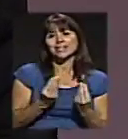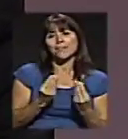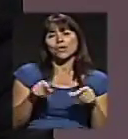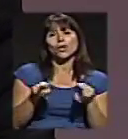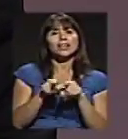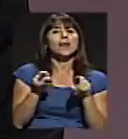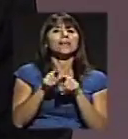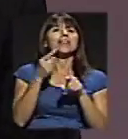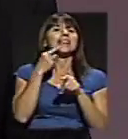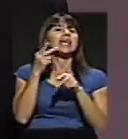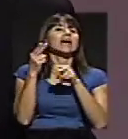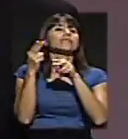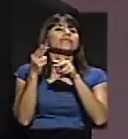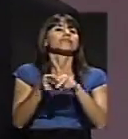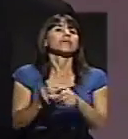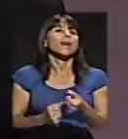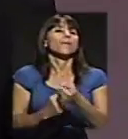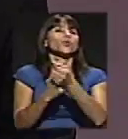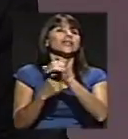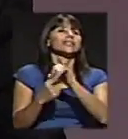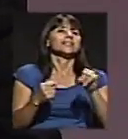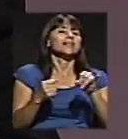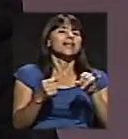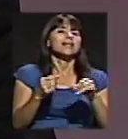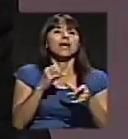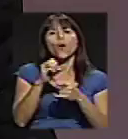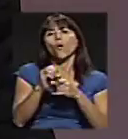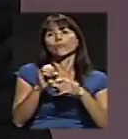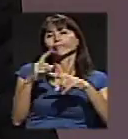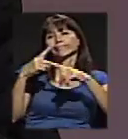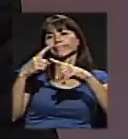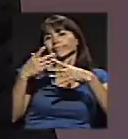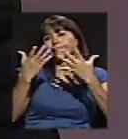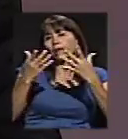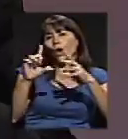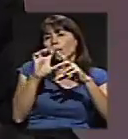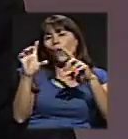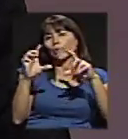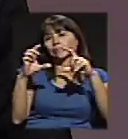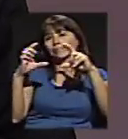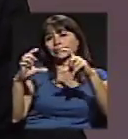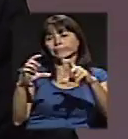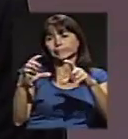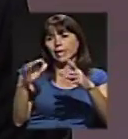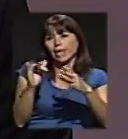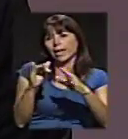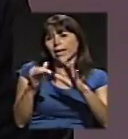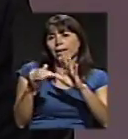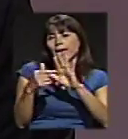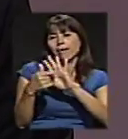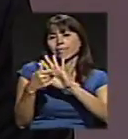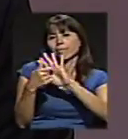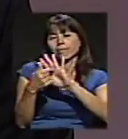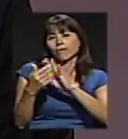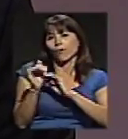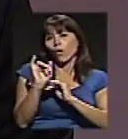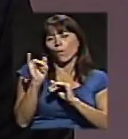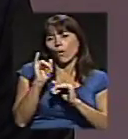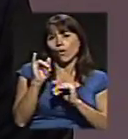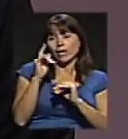también de izquierdistas o que les llamen X etiqueta, digamos, de las que históricamente se han